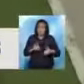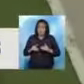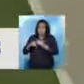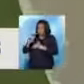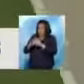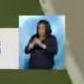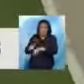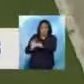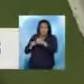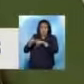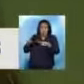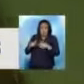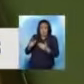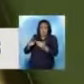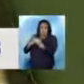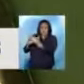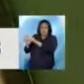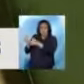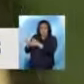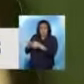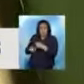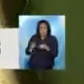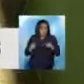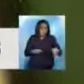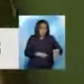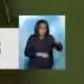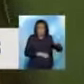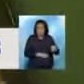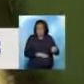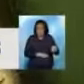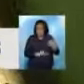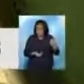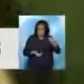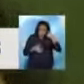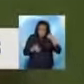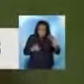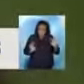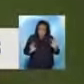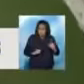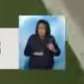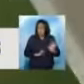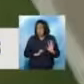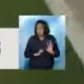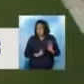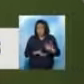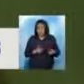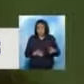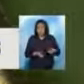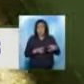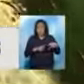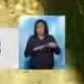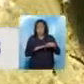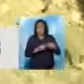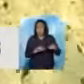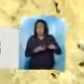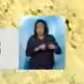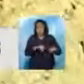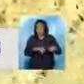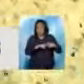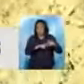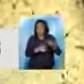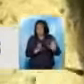encuentren en un lugar más seguro, o es que definitivamente aquí el director ha tomado la medida ya de suspender las clases. ¿Cuál va a ser la